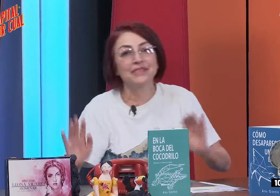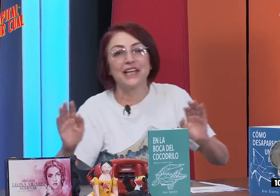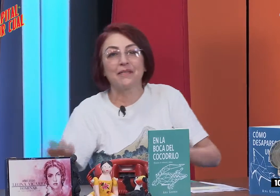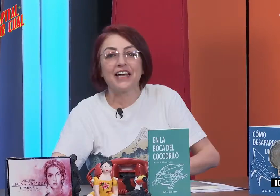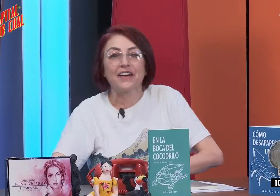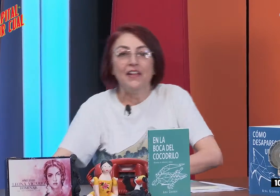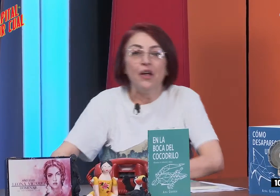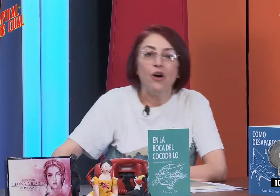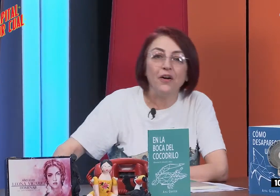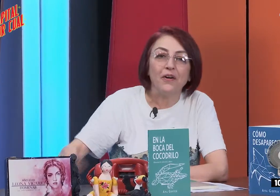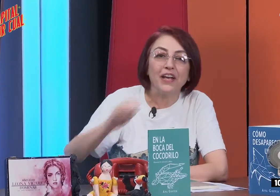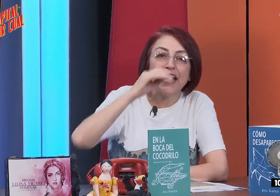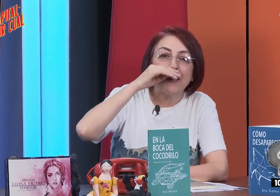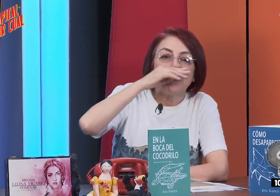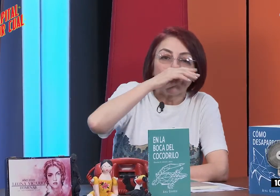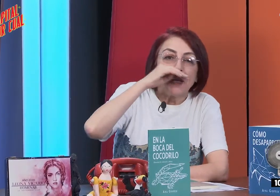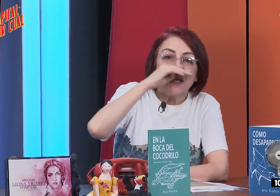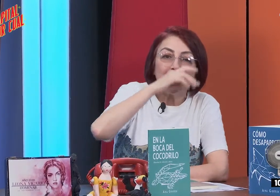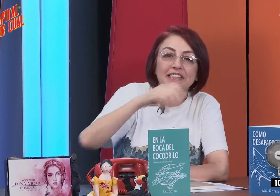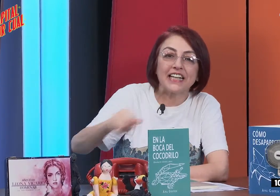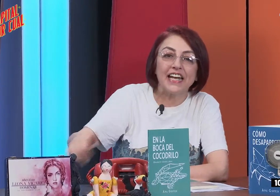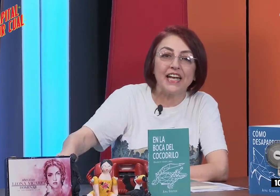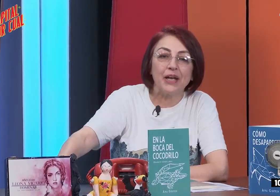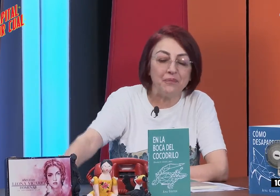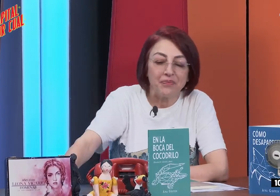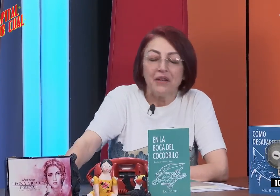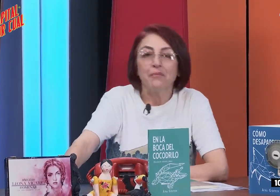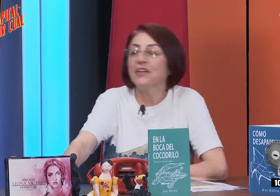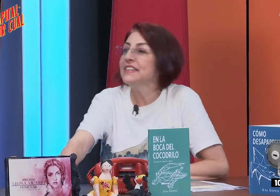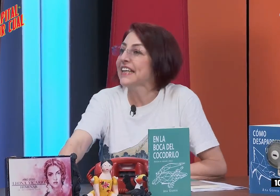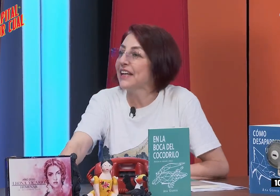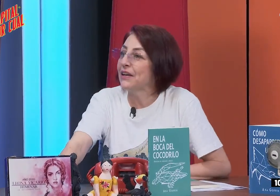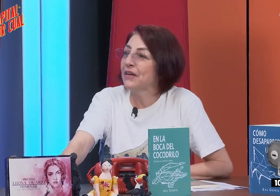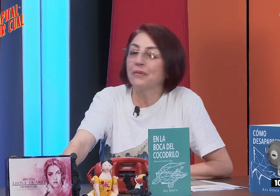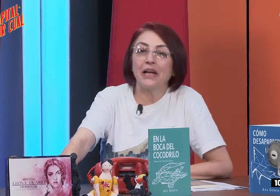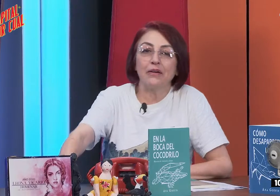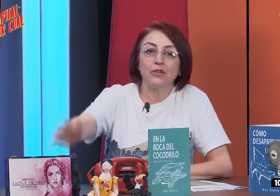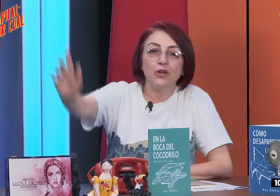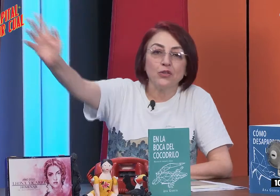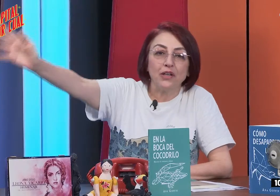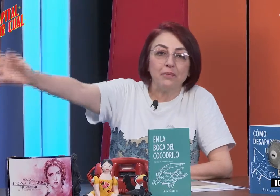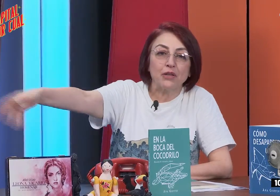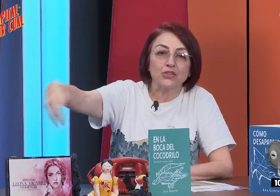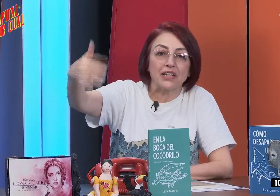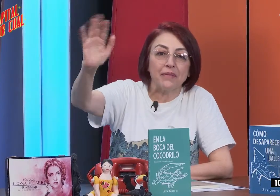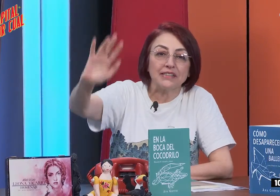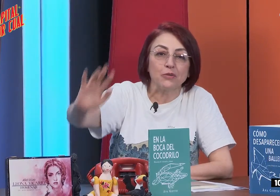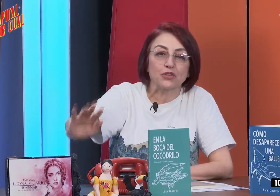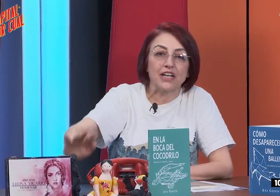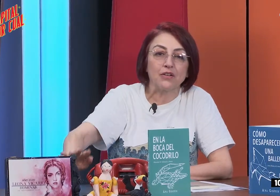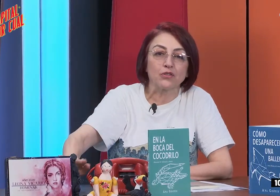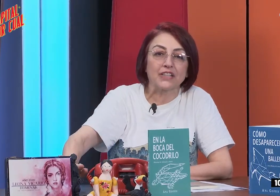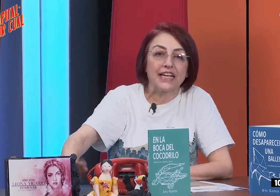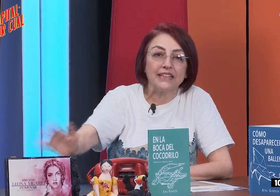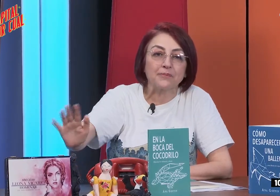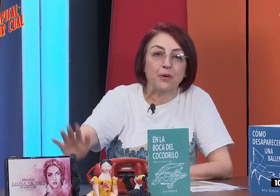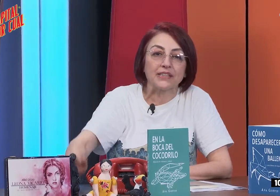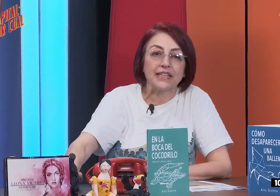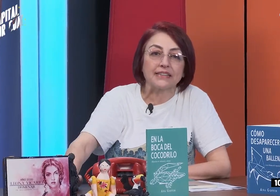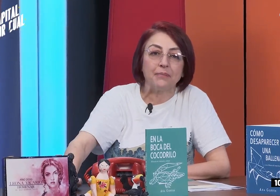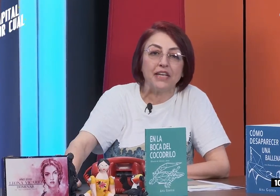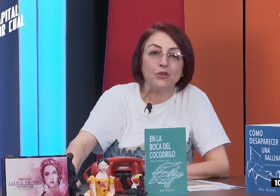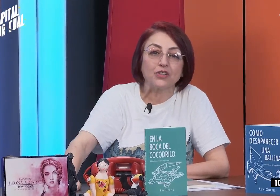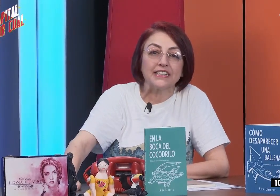señora. Ni hablar. Yo nomás porque Oiga, ahorita ando. Fíjese que los Juegos Olímpicos, además de mostrarnos